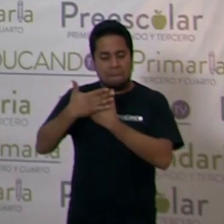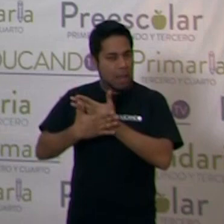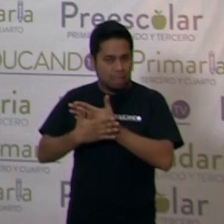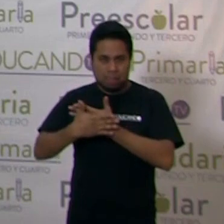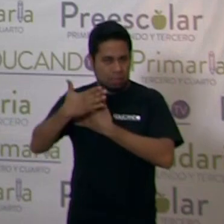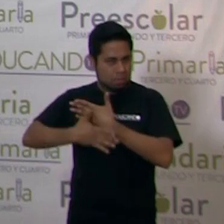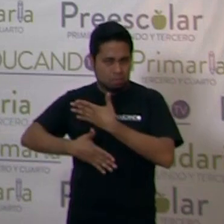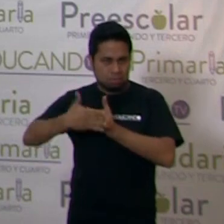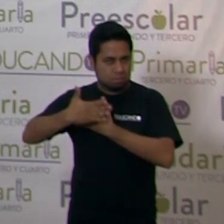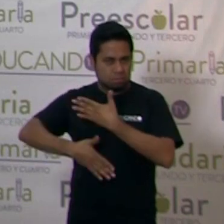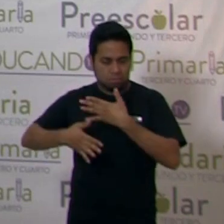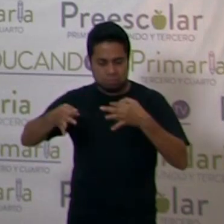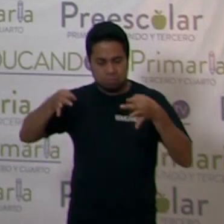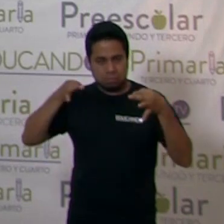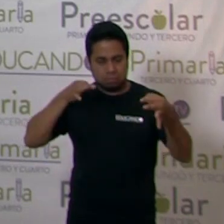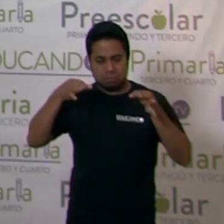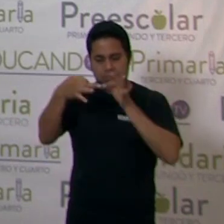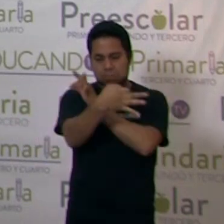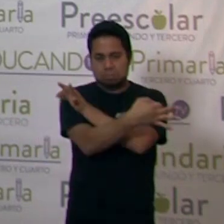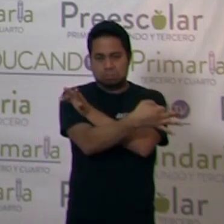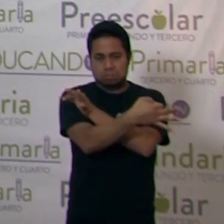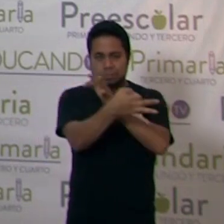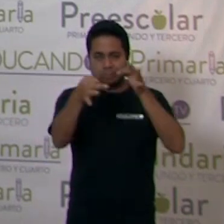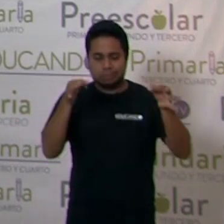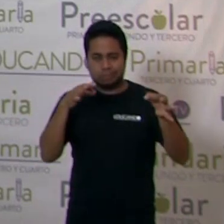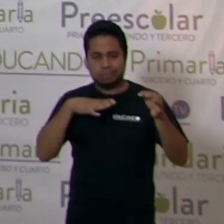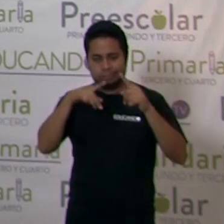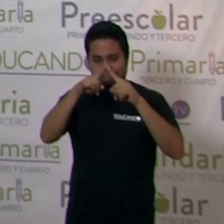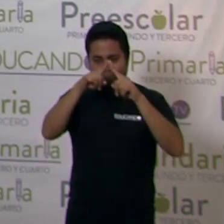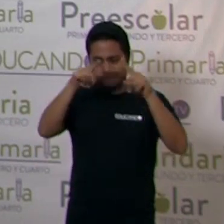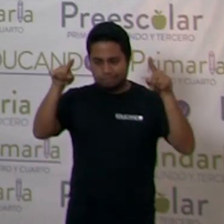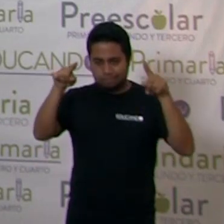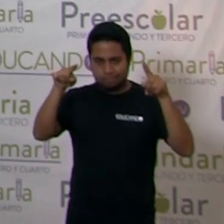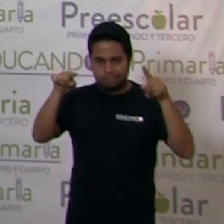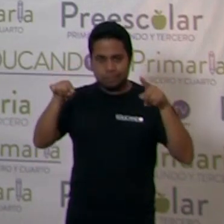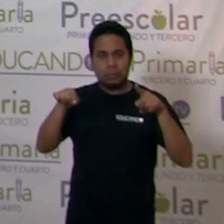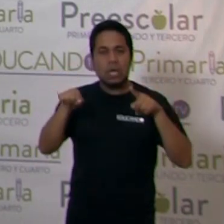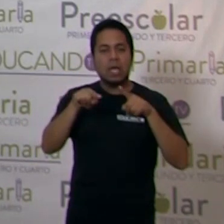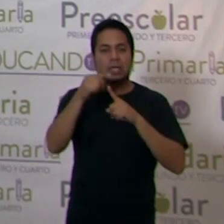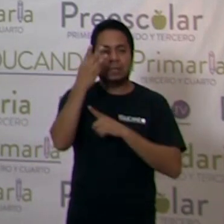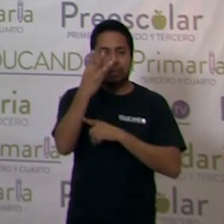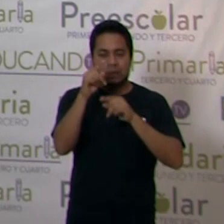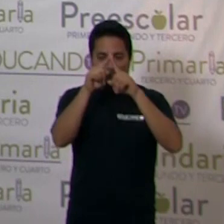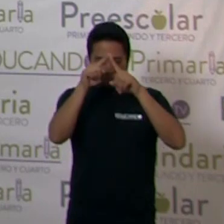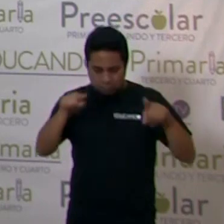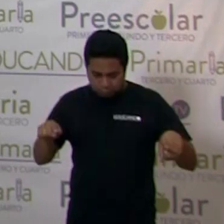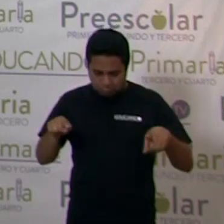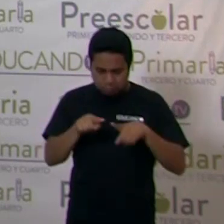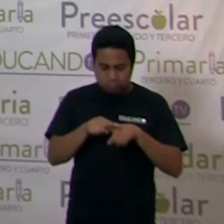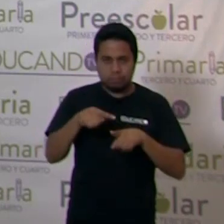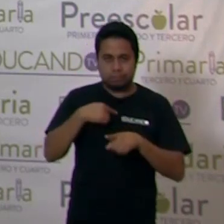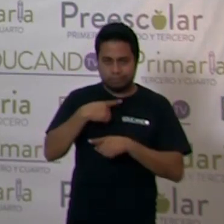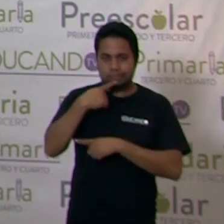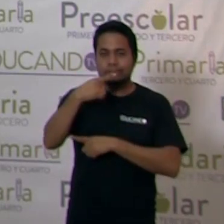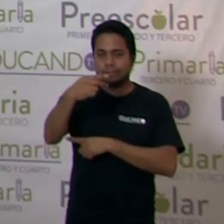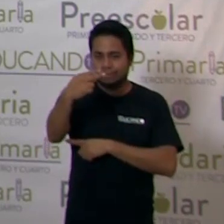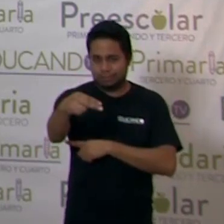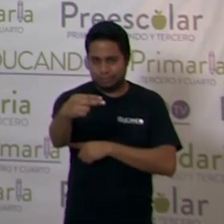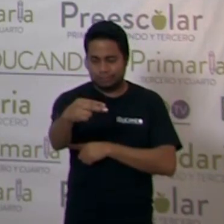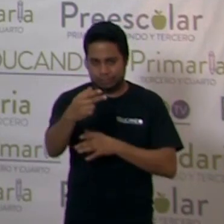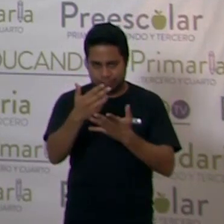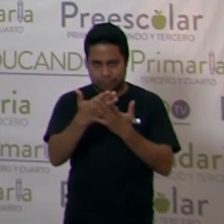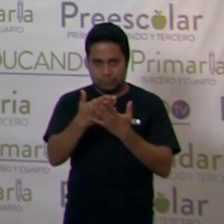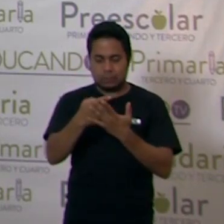plana está unida por tres líneas ahorita te voy a decir cómo se llama y